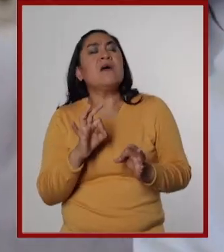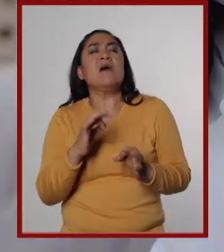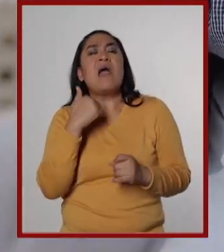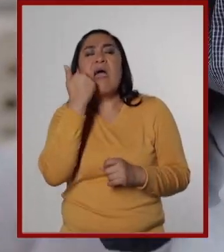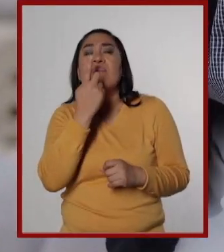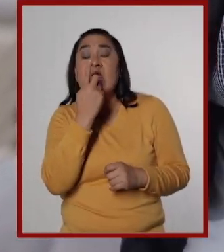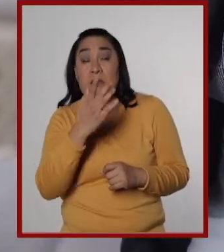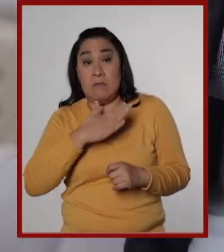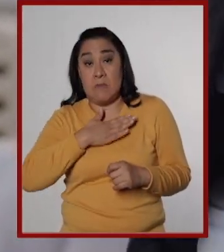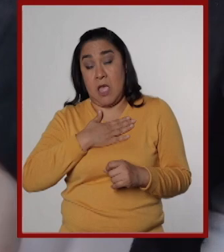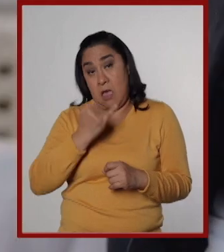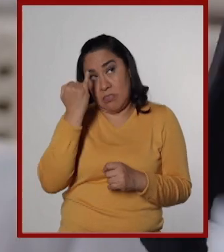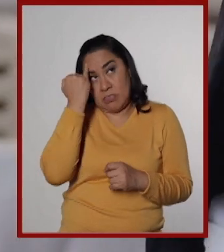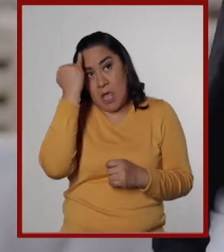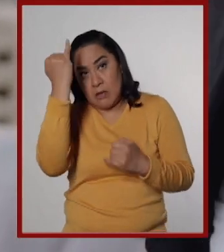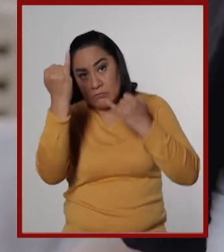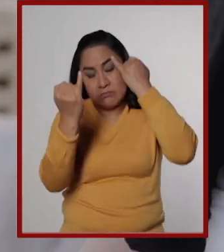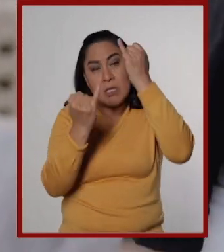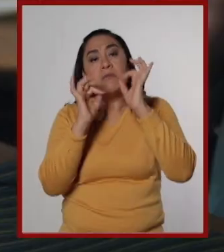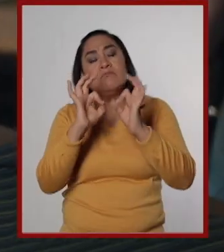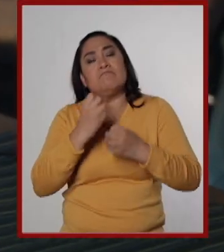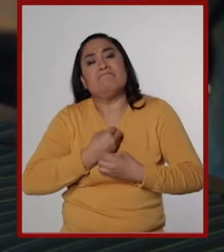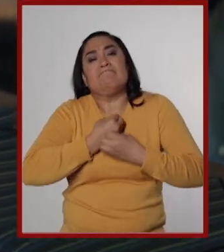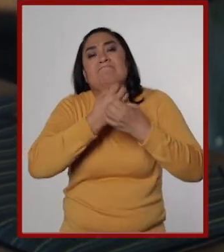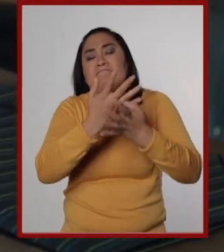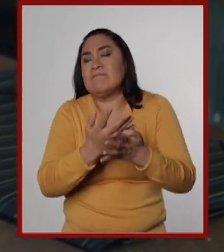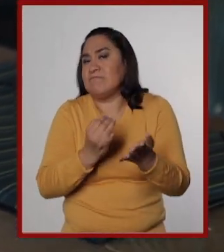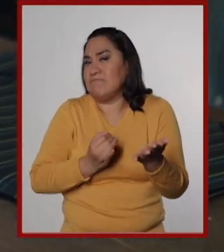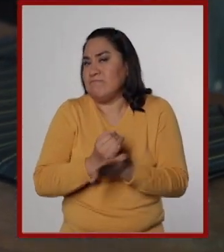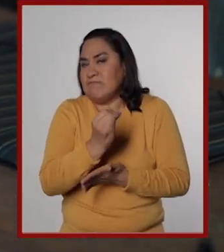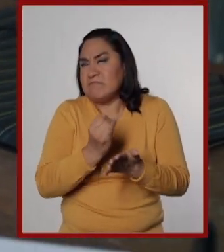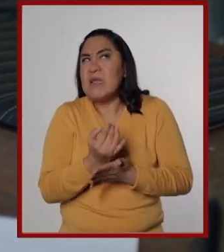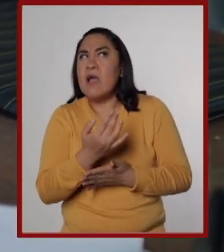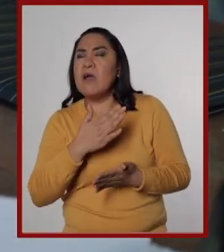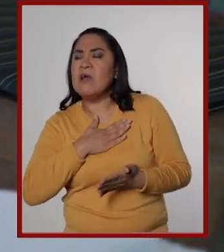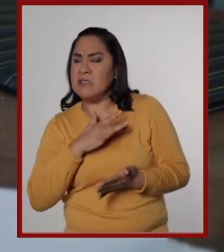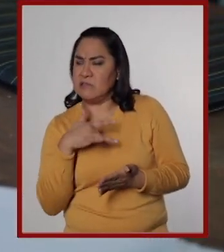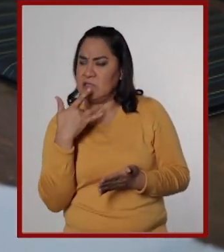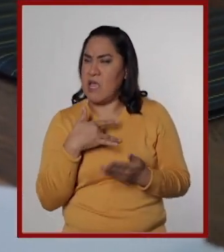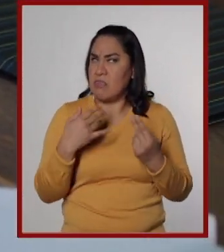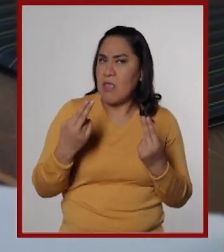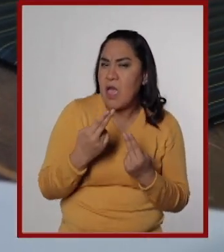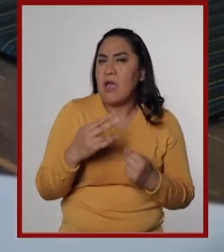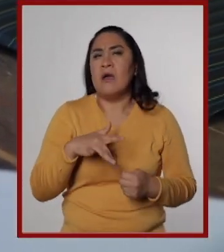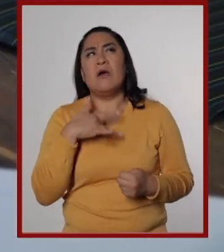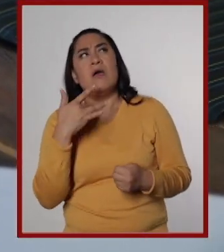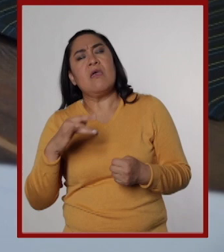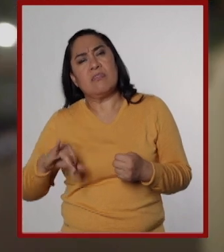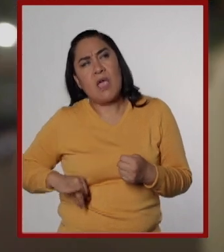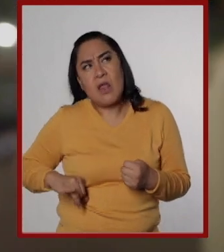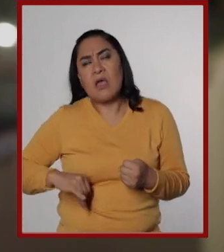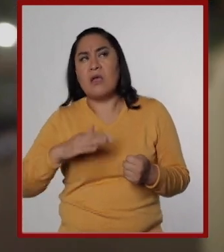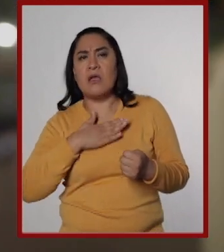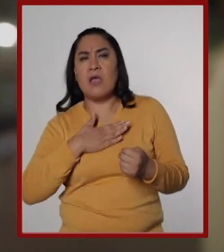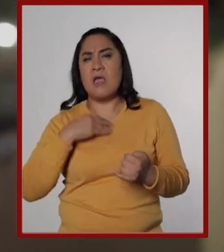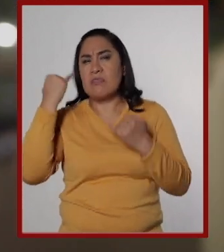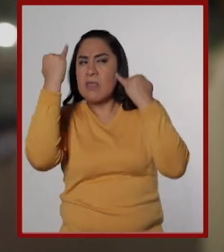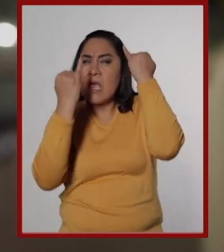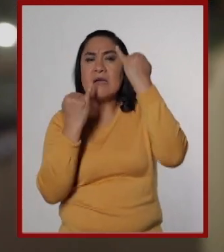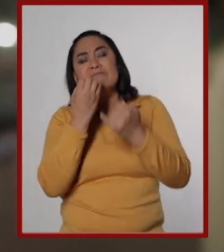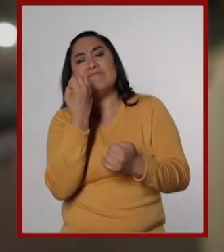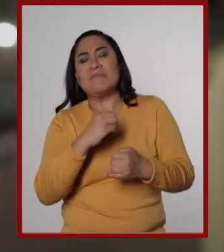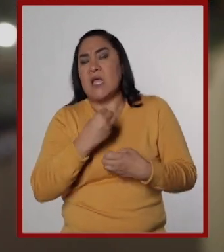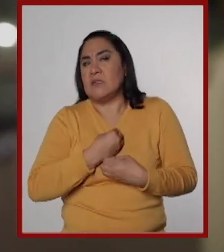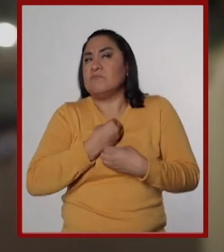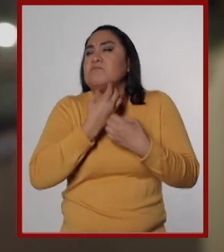nuestras ideas sean expresadas de manera firmes. Nuestras necesidades, intereses e ideas han de ser